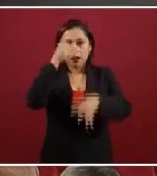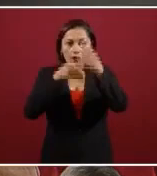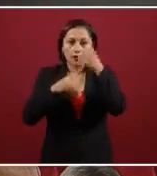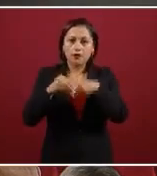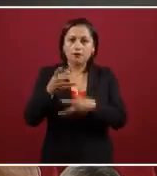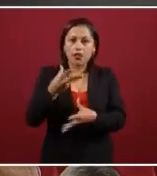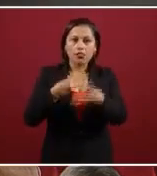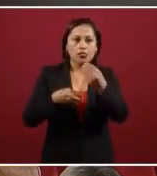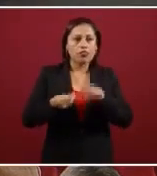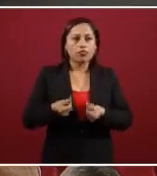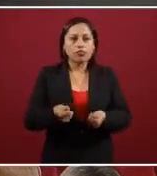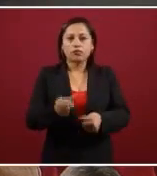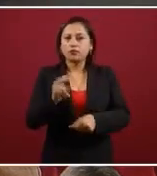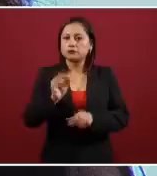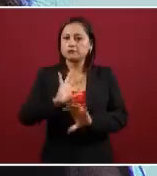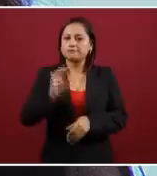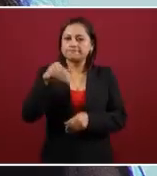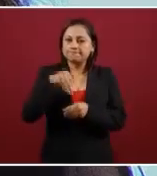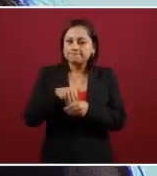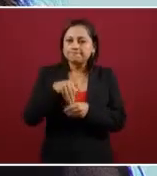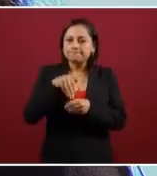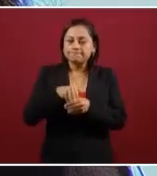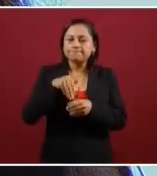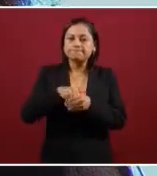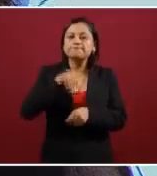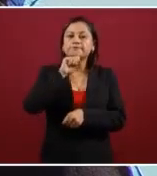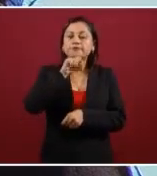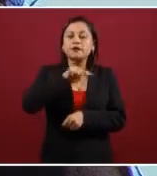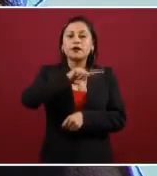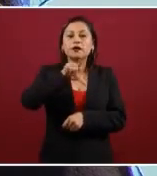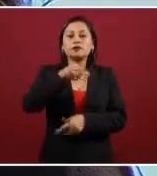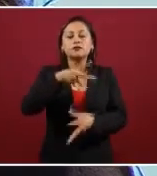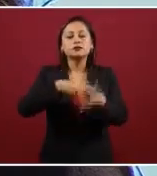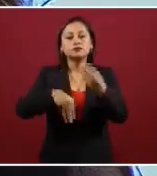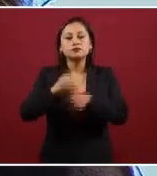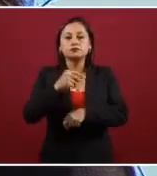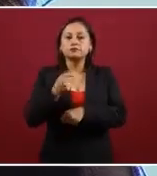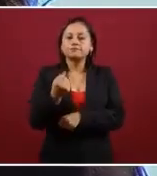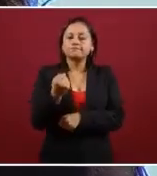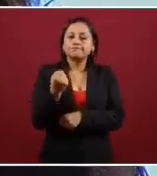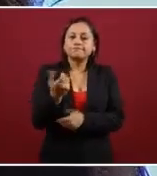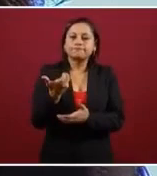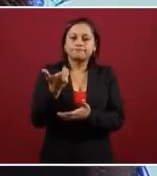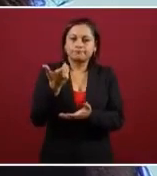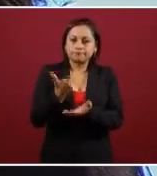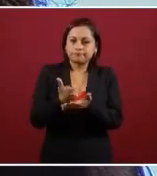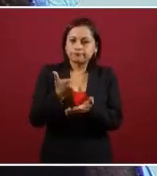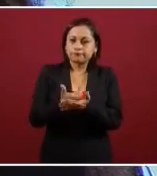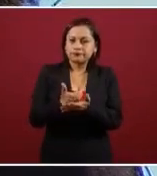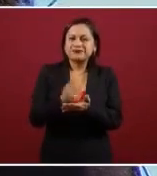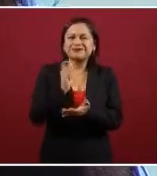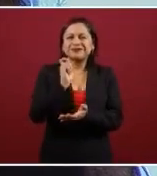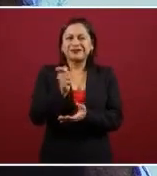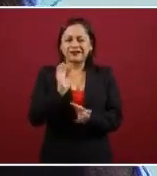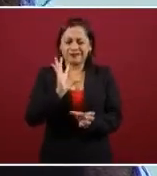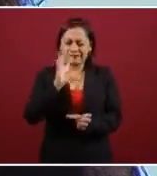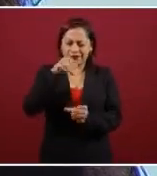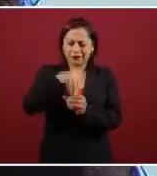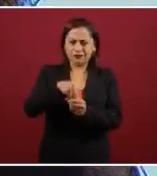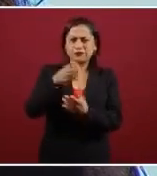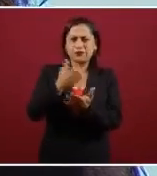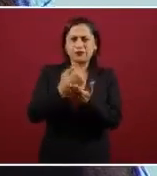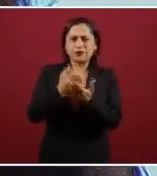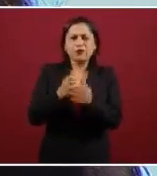el empoderamiento, la verdadera inclusión financiera. La inclusión financiera no se da por una